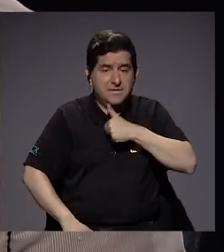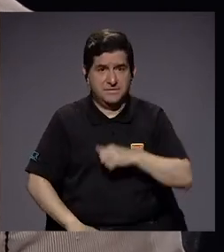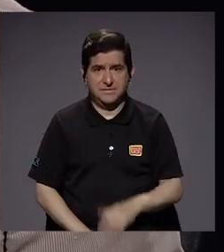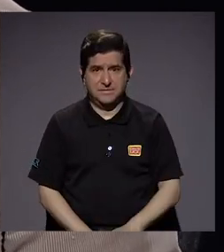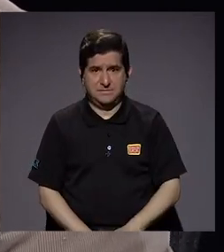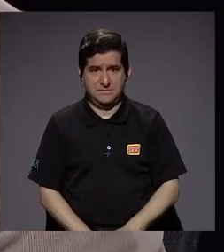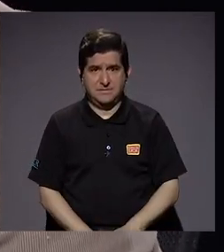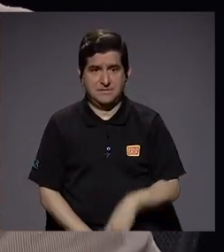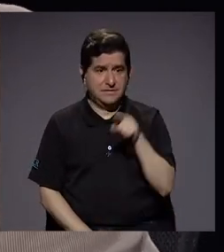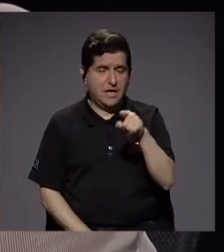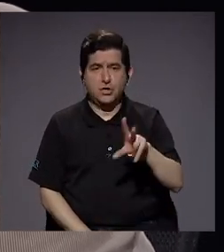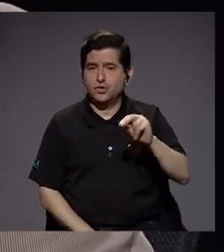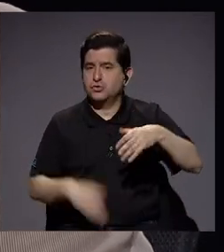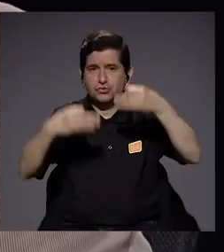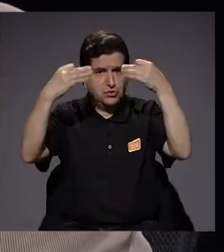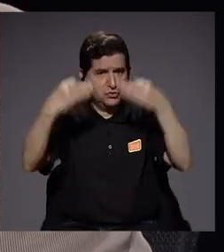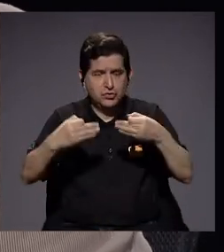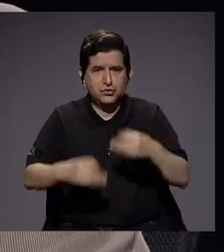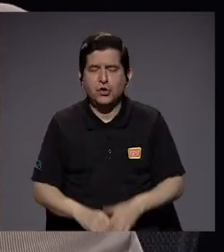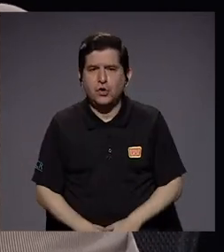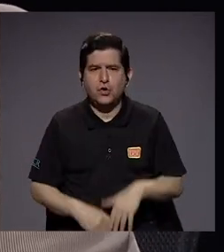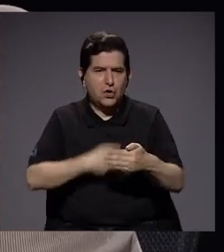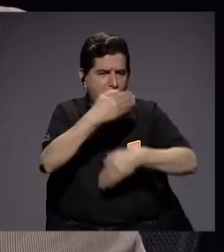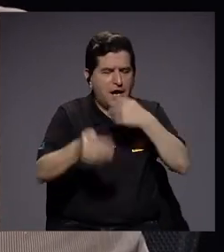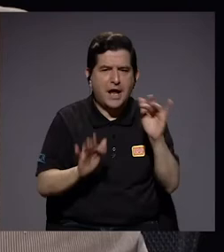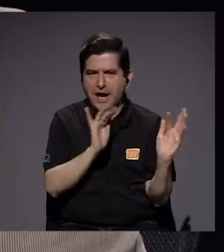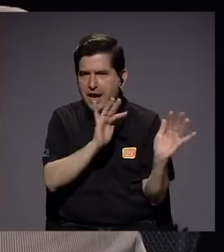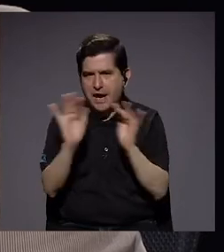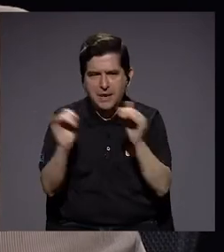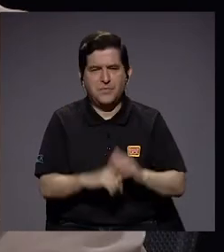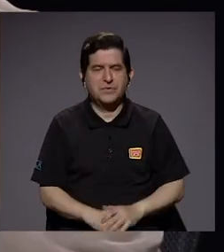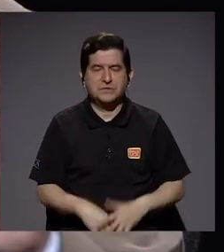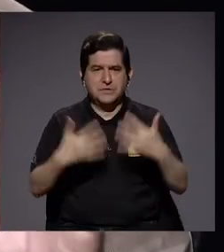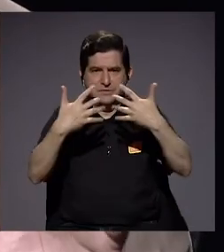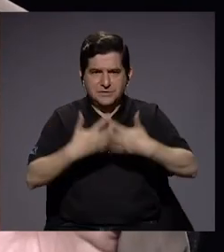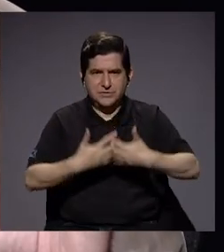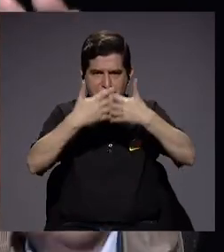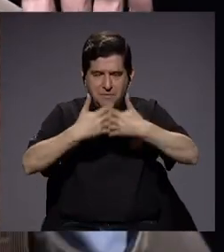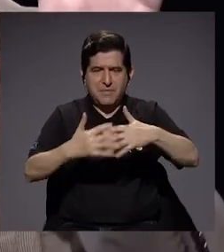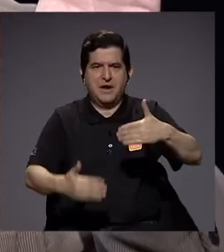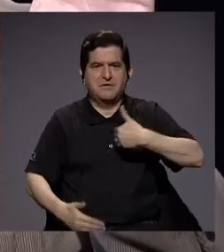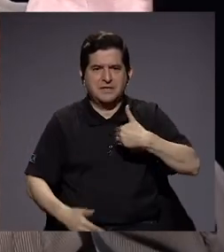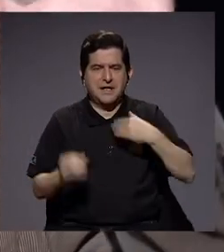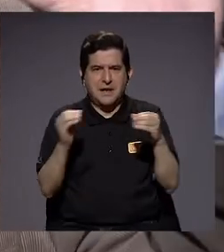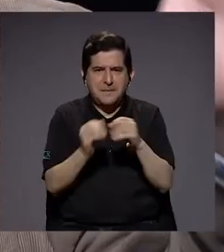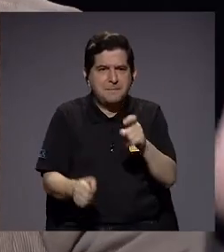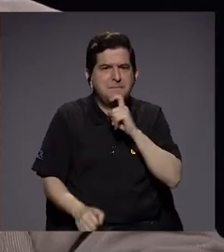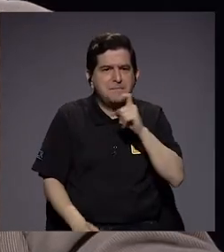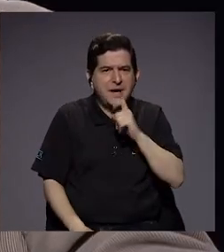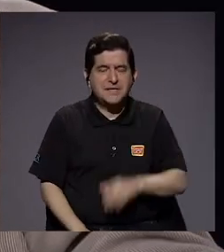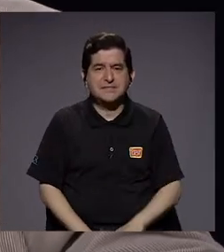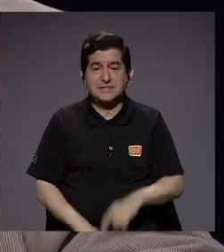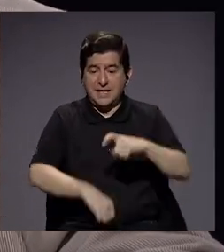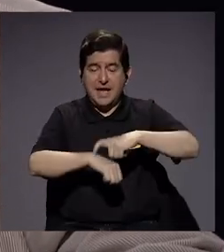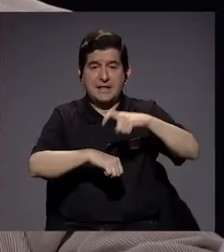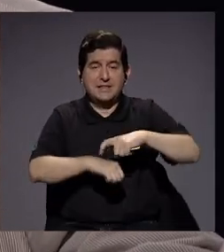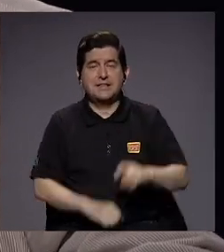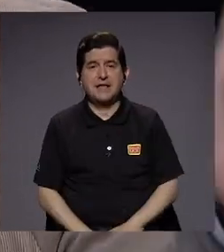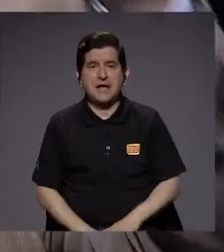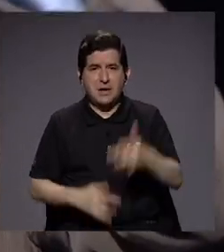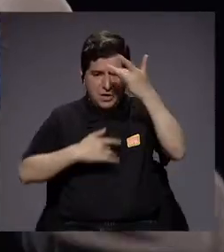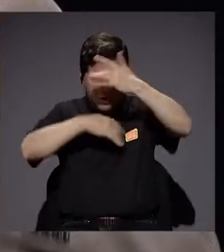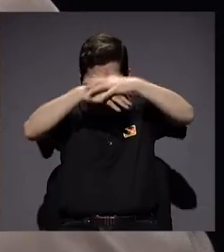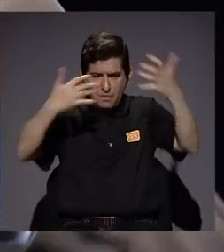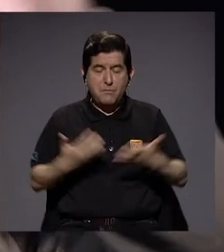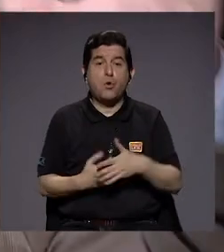privadas que no toman la decisión de digitalizarse son las empresas que tuvieron más dificultades en la pandemia y